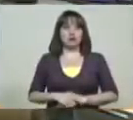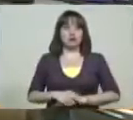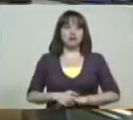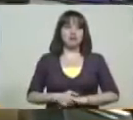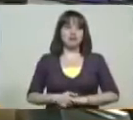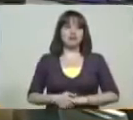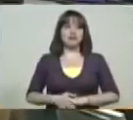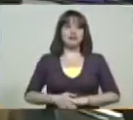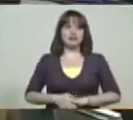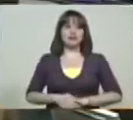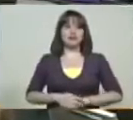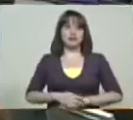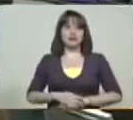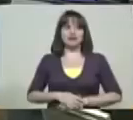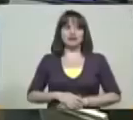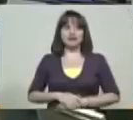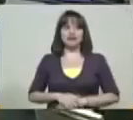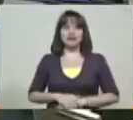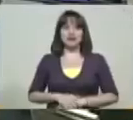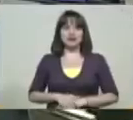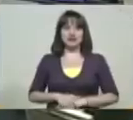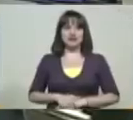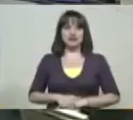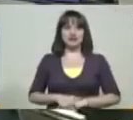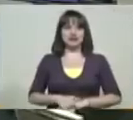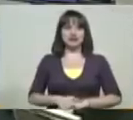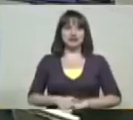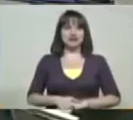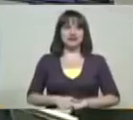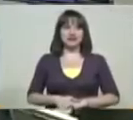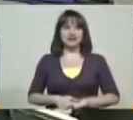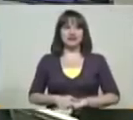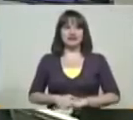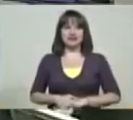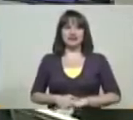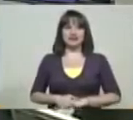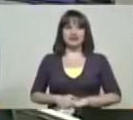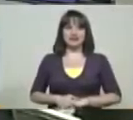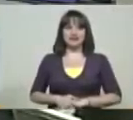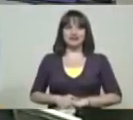Aquí están las definiciones nuestras, compañeros, compañeras, aquí están.